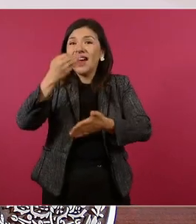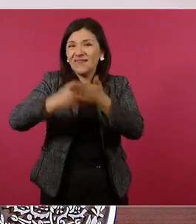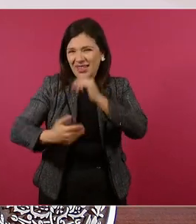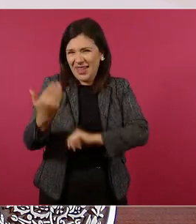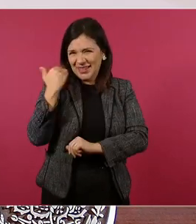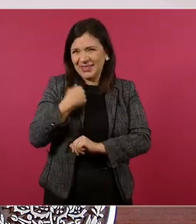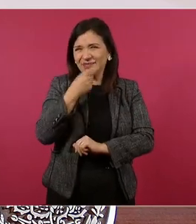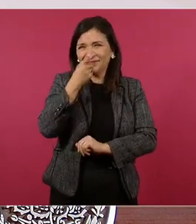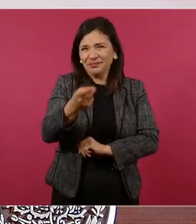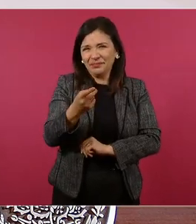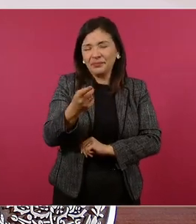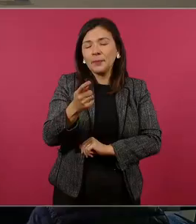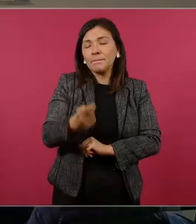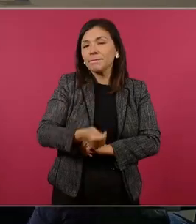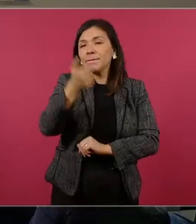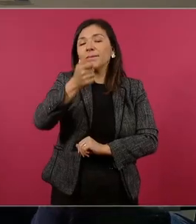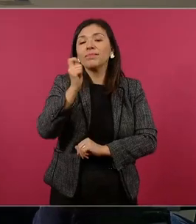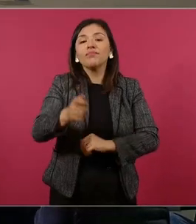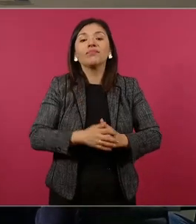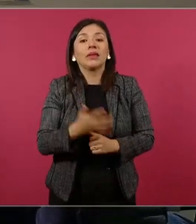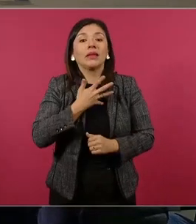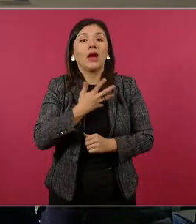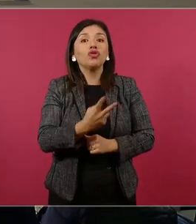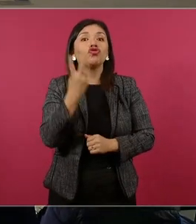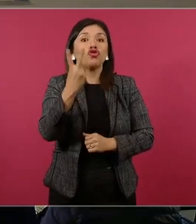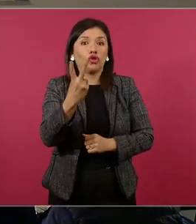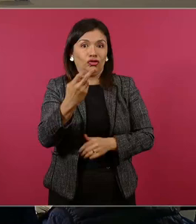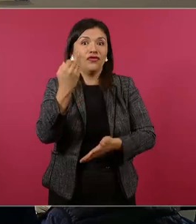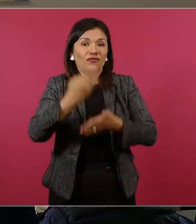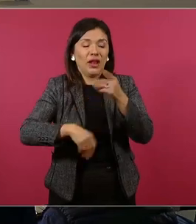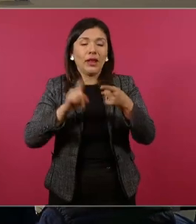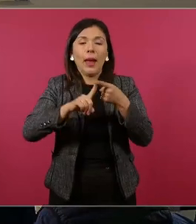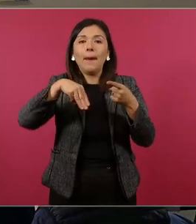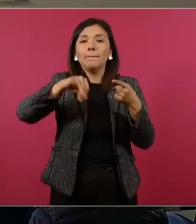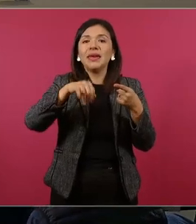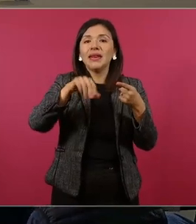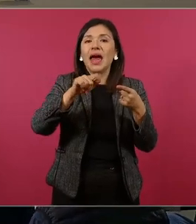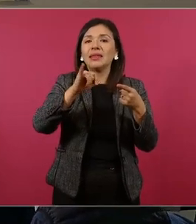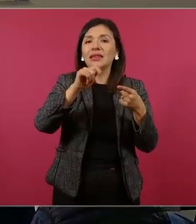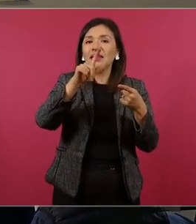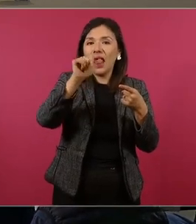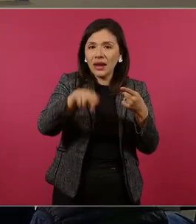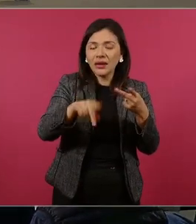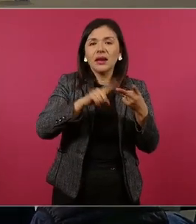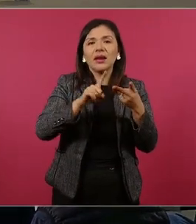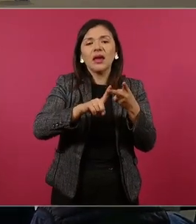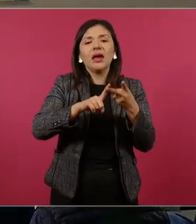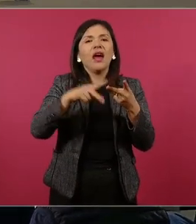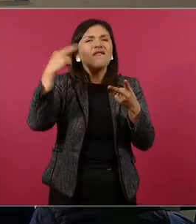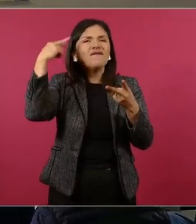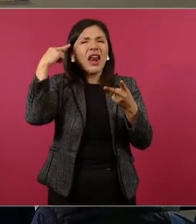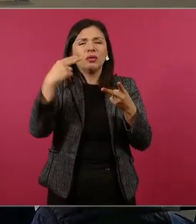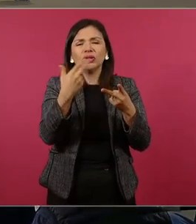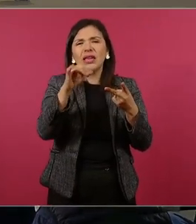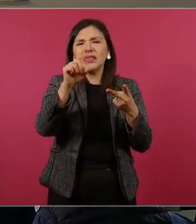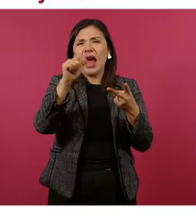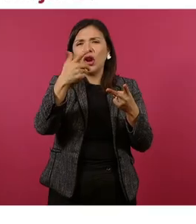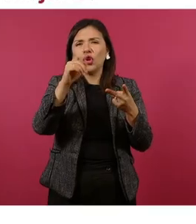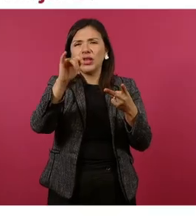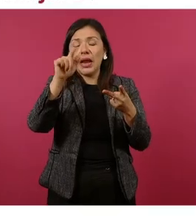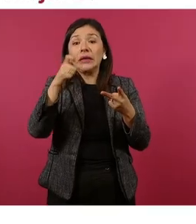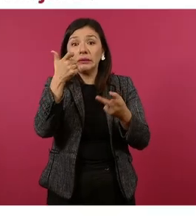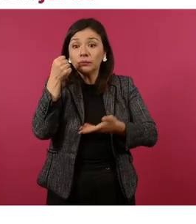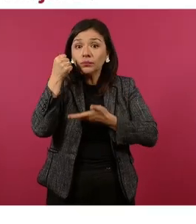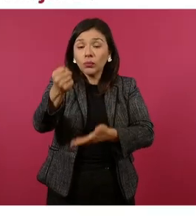dije al principio tenemos dos por delante Minatitlán y hidalgotitlán en Veracruz que es una inversión de